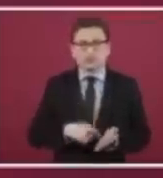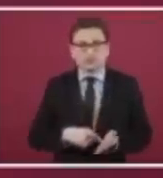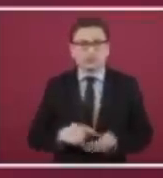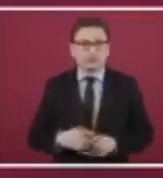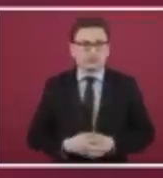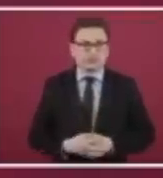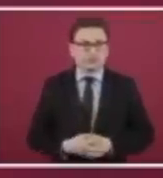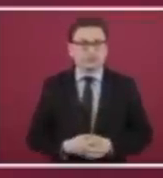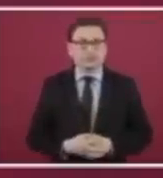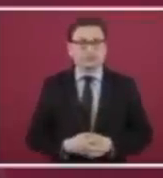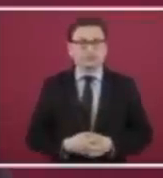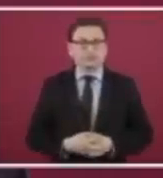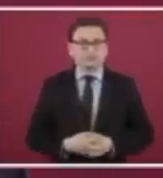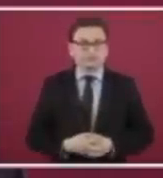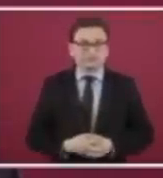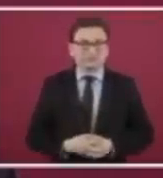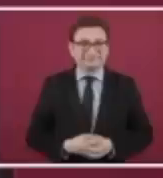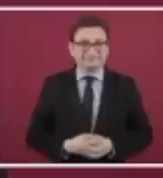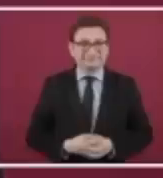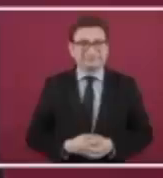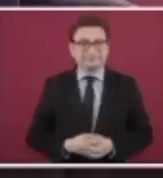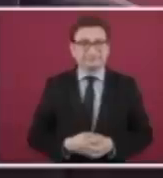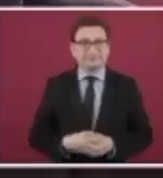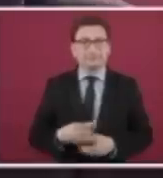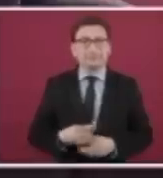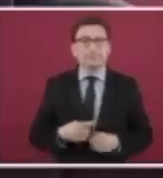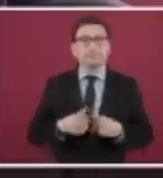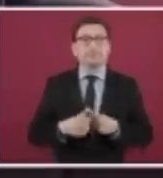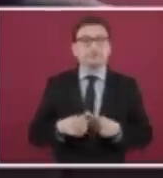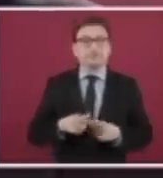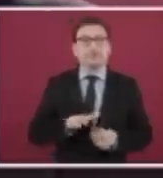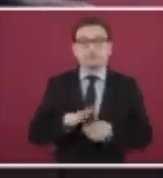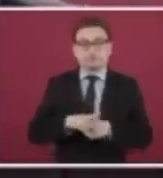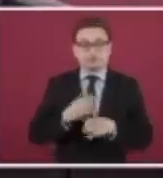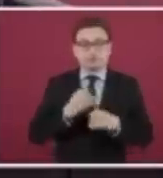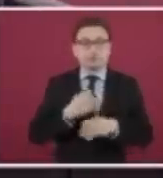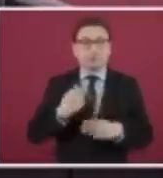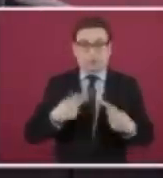vamos a estar pendientes. Y lo primero va a ser informarle a la gente,